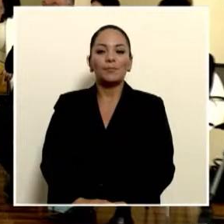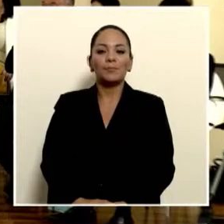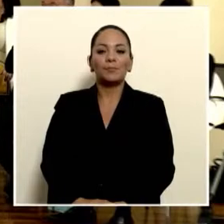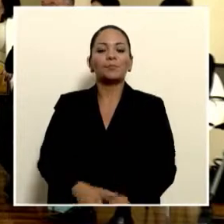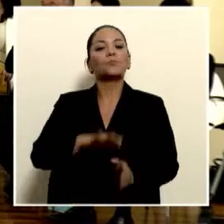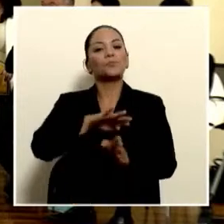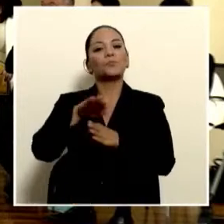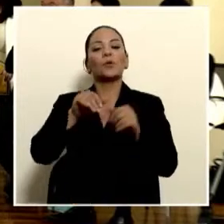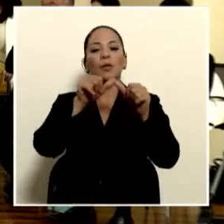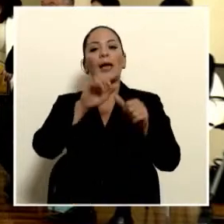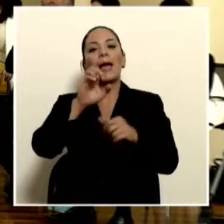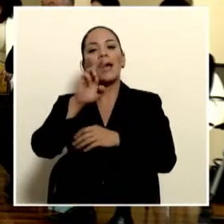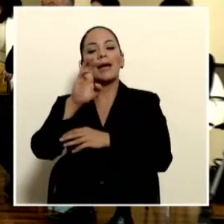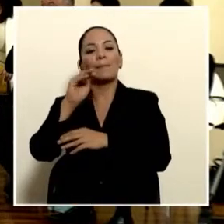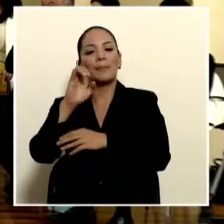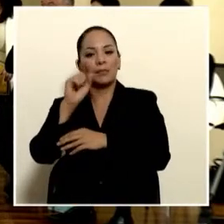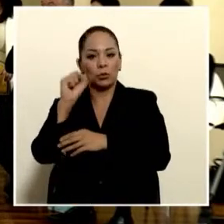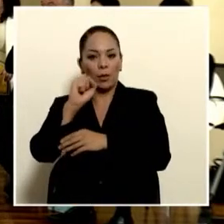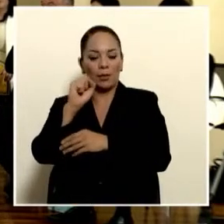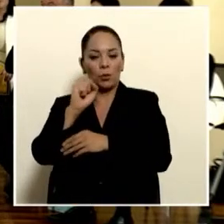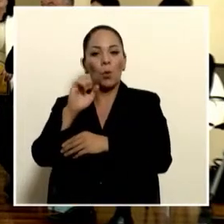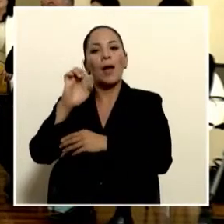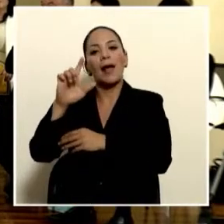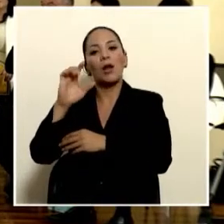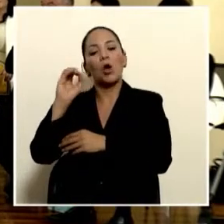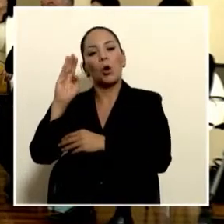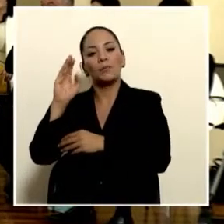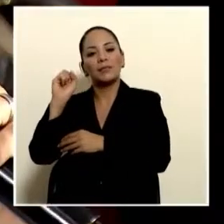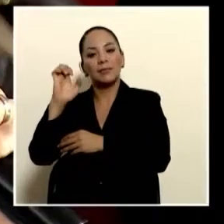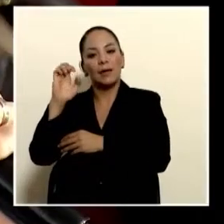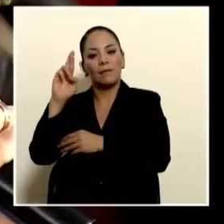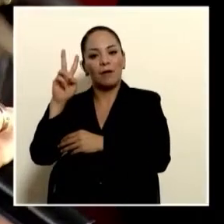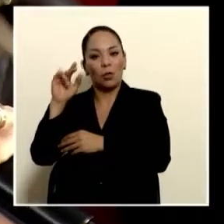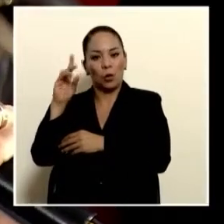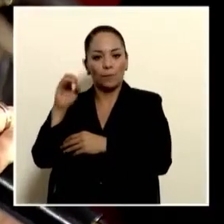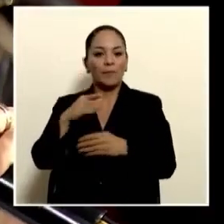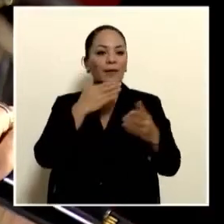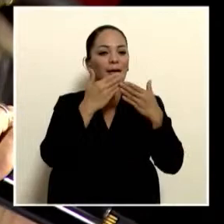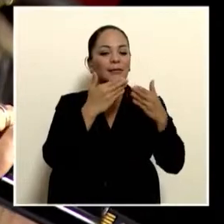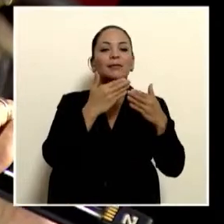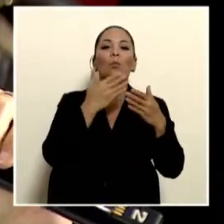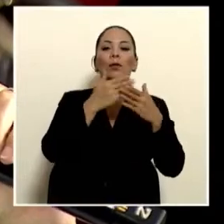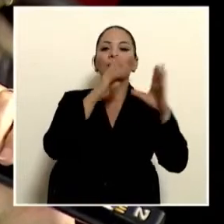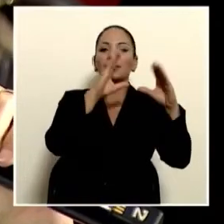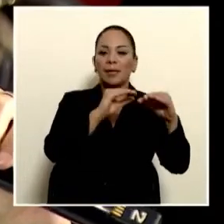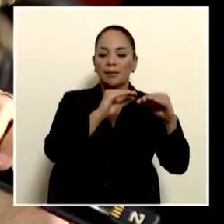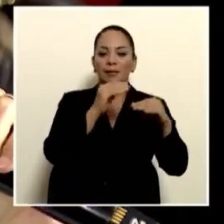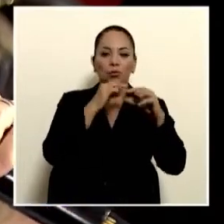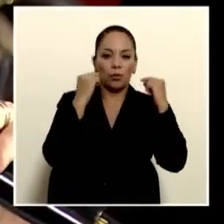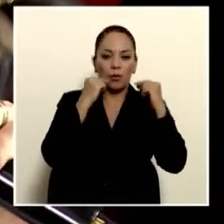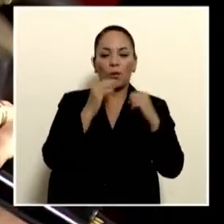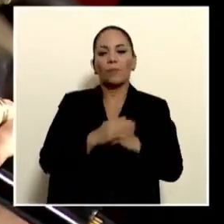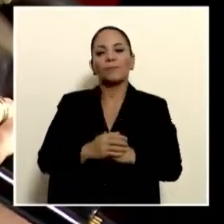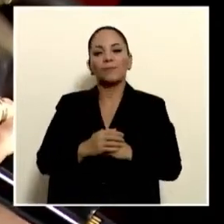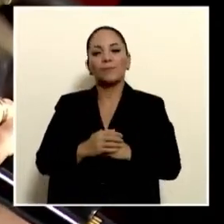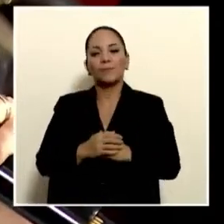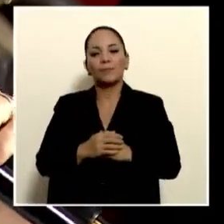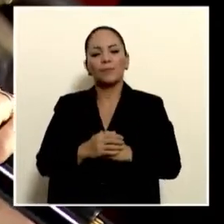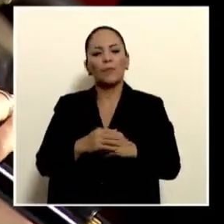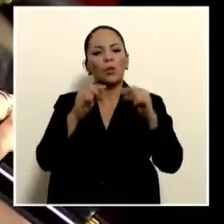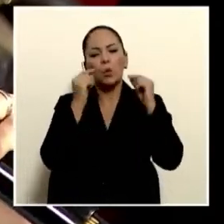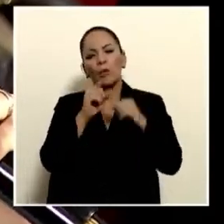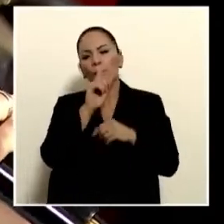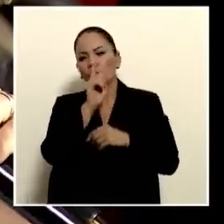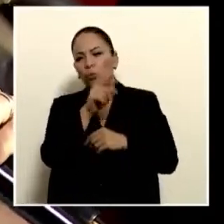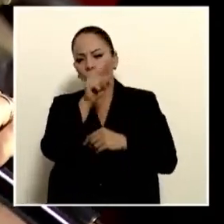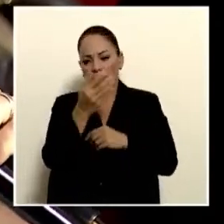Continuamos con Hermes Solano de El Observador. Gracias. Buenas tardes, don Rodrigo. Don Rodrigo, hace una